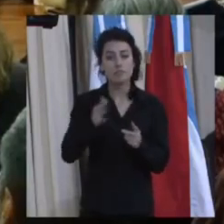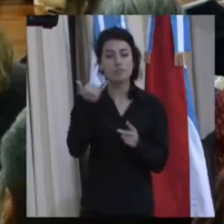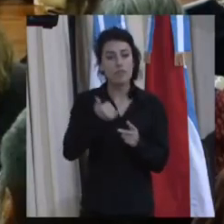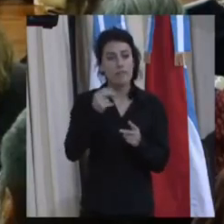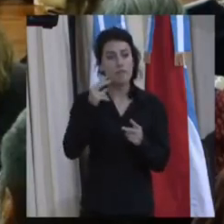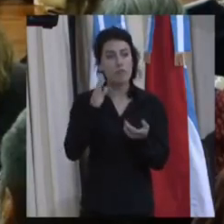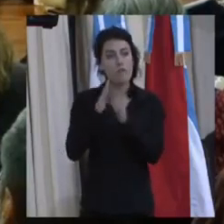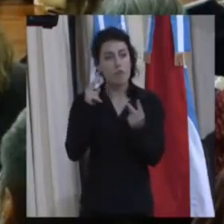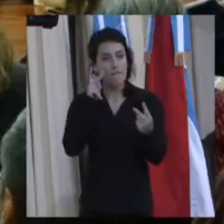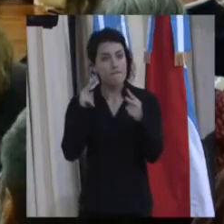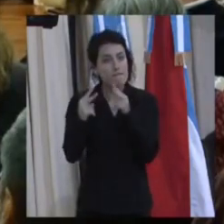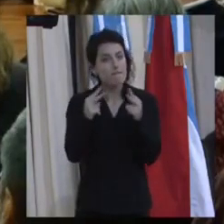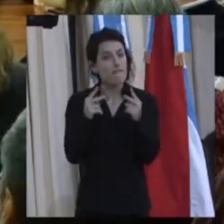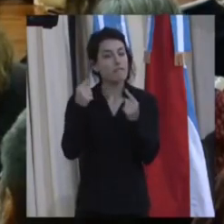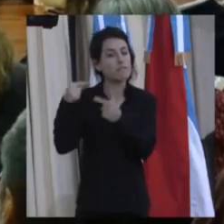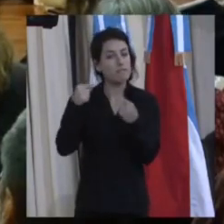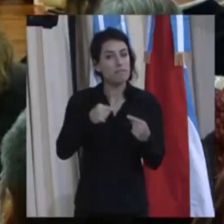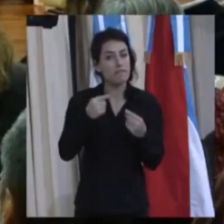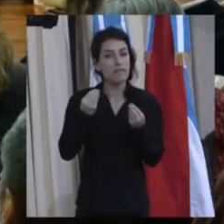distintas visiones respecto